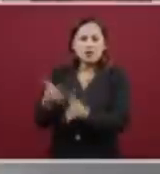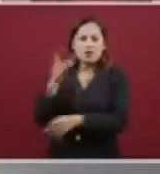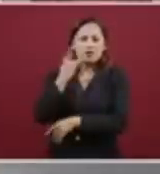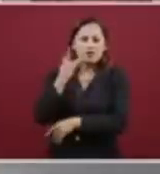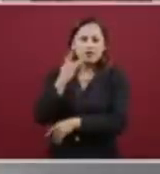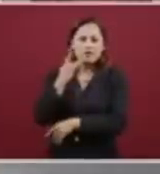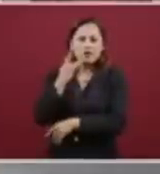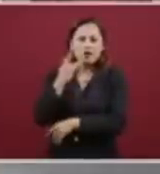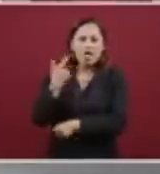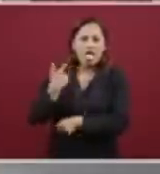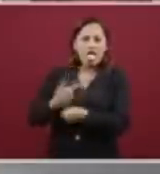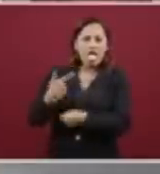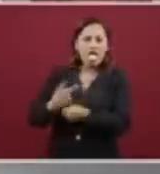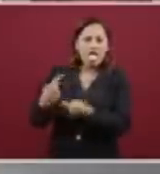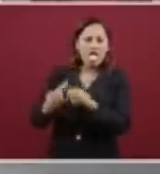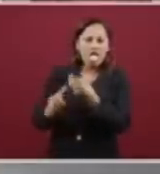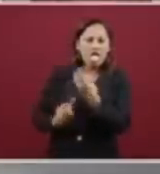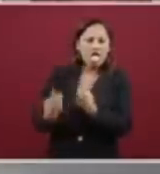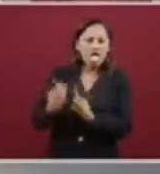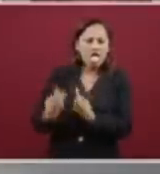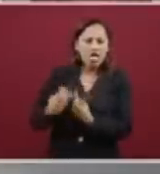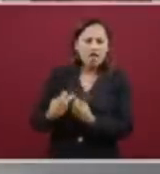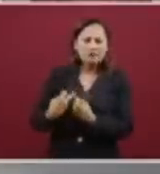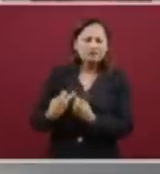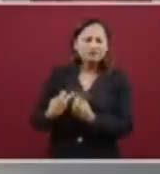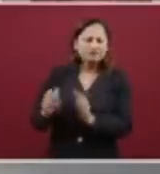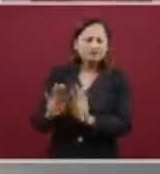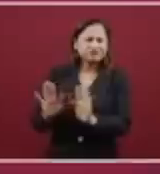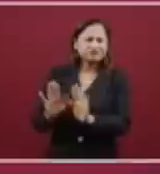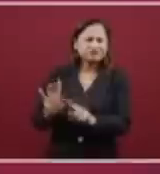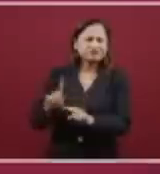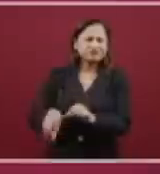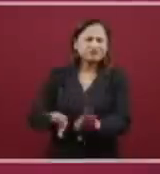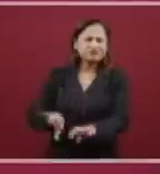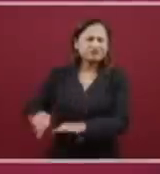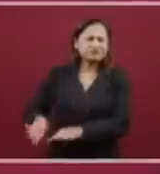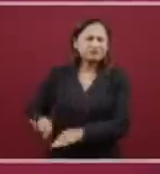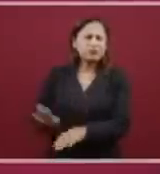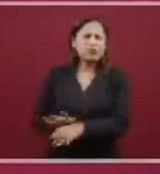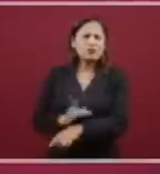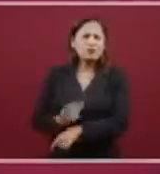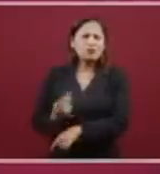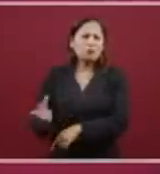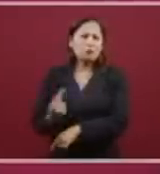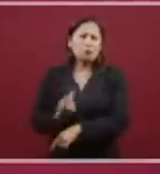no quiero dales minutos porque no somos iguales